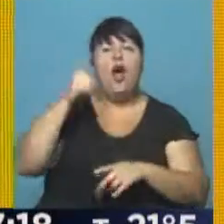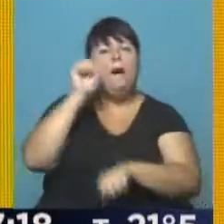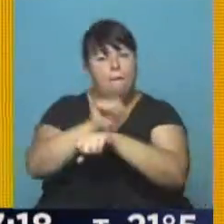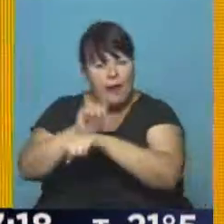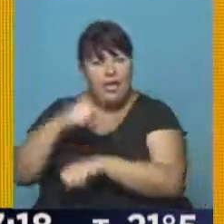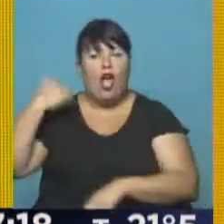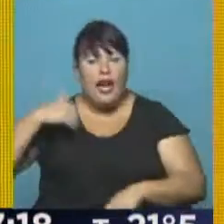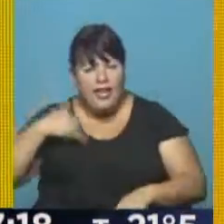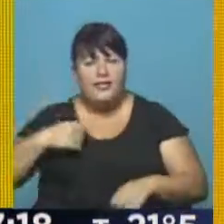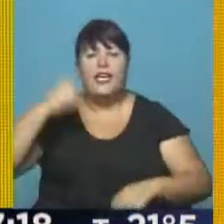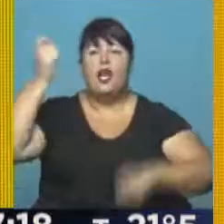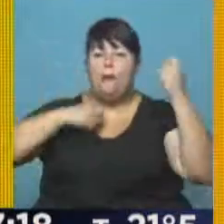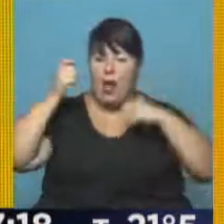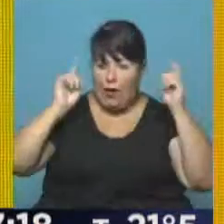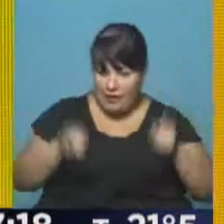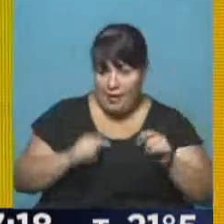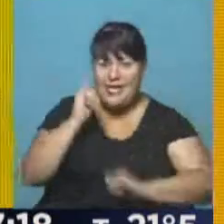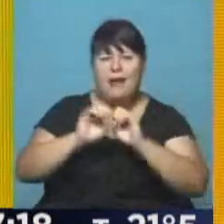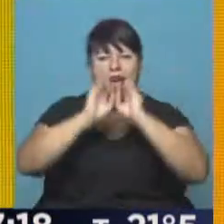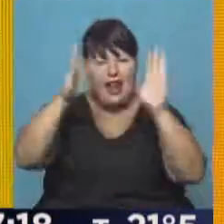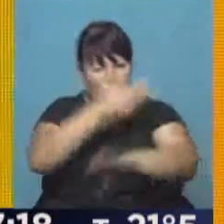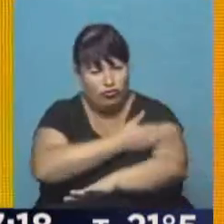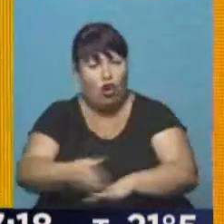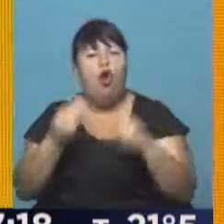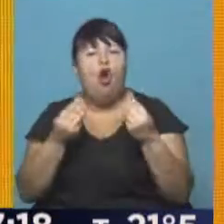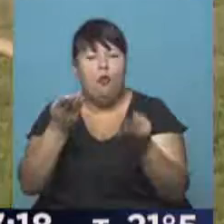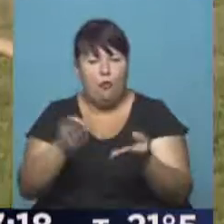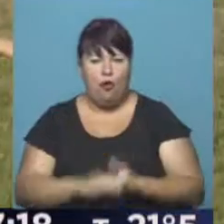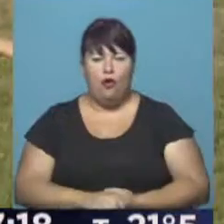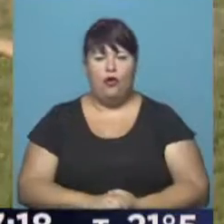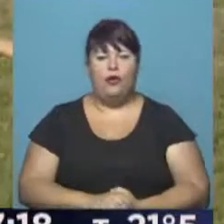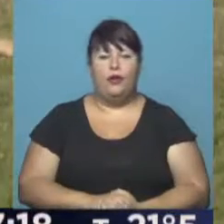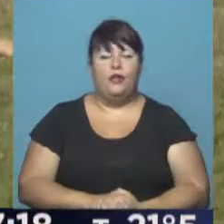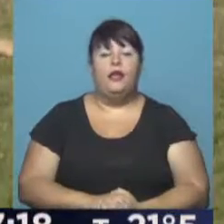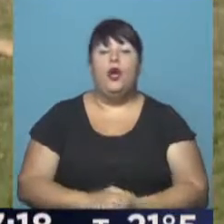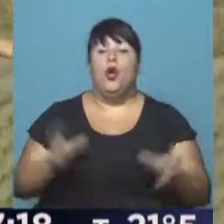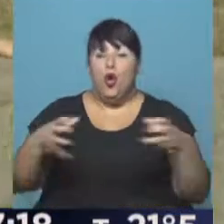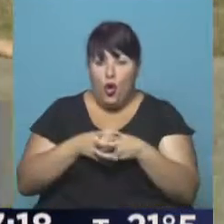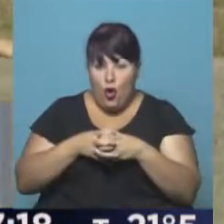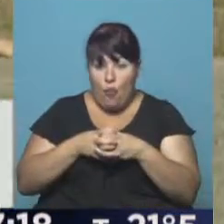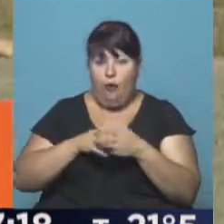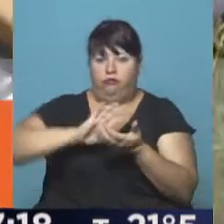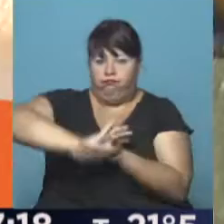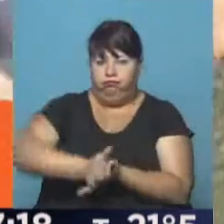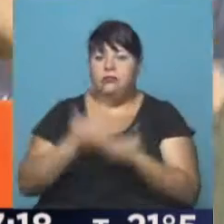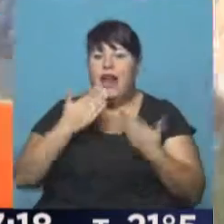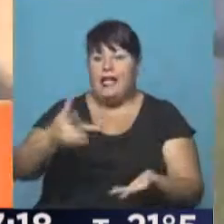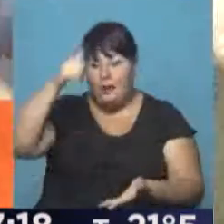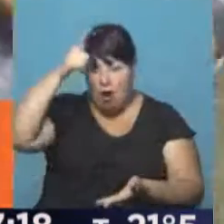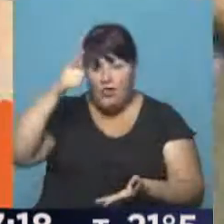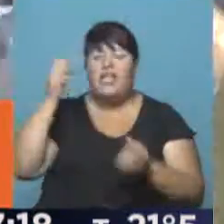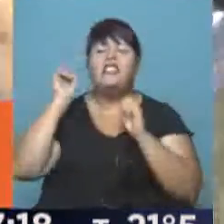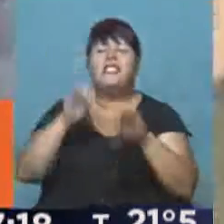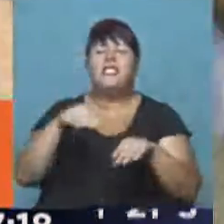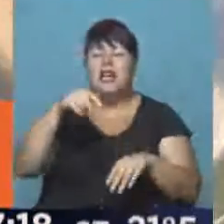entre argentinos y paraguayos. Detalle ya mismo de este operativo. La banda desarticulada por la policía